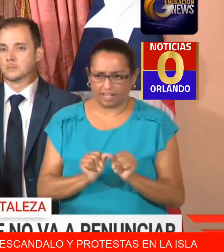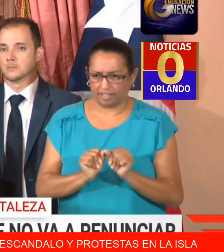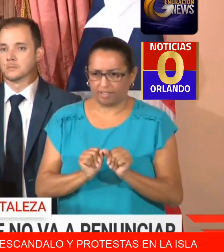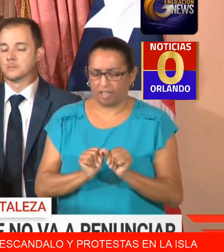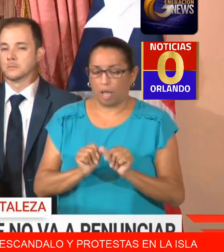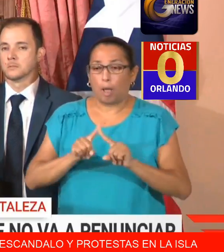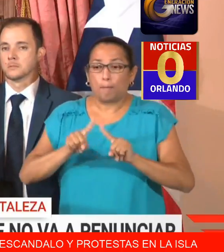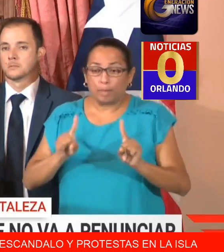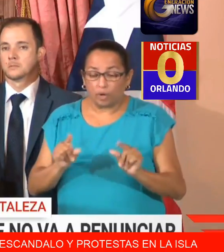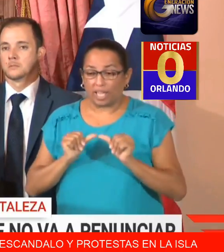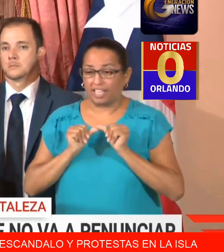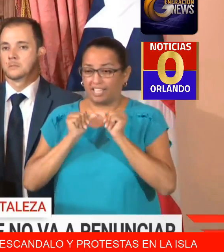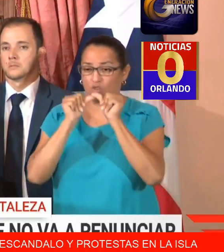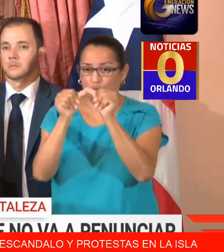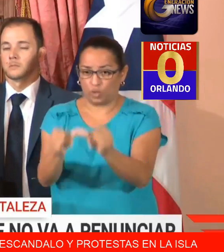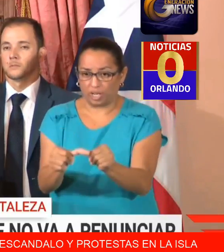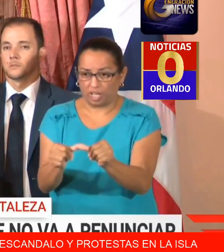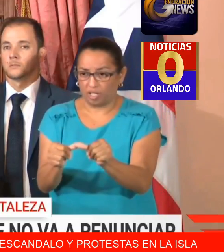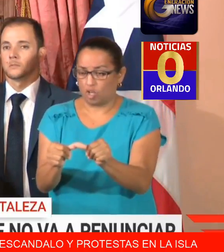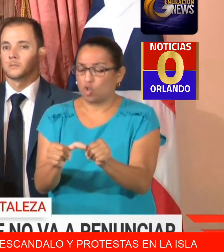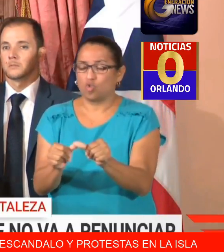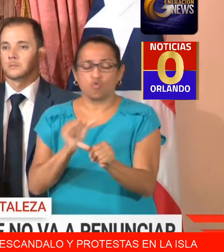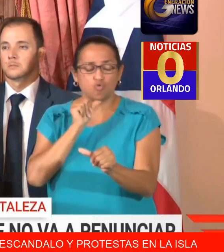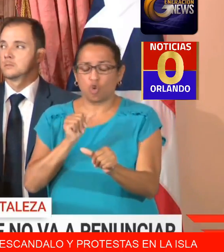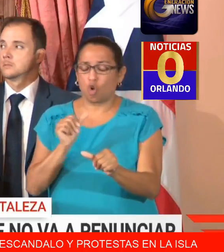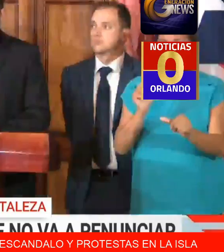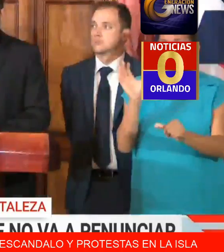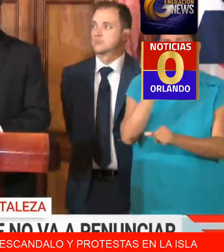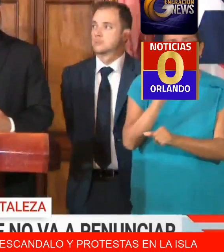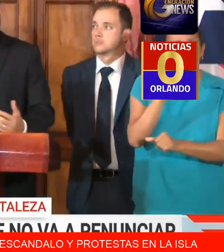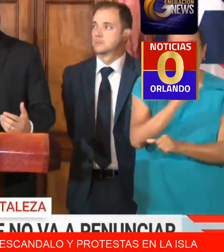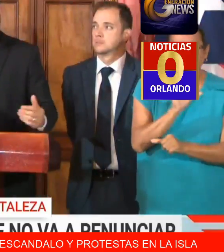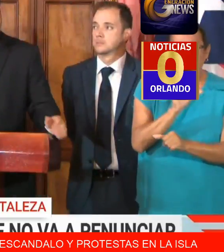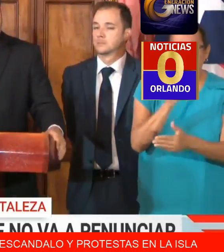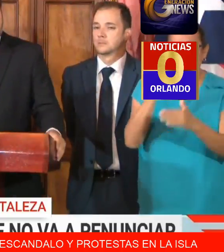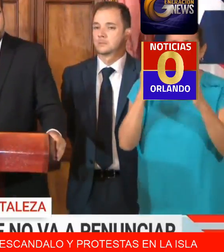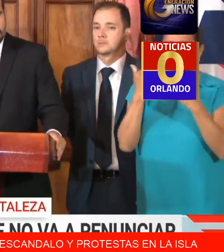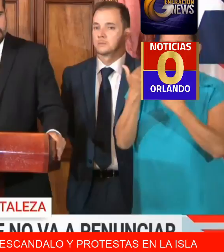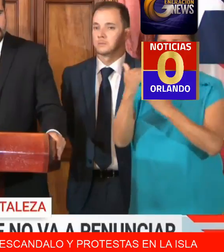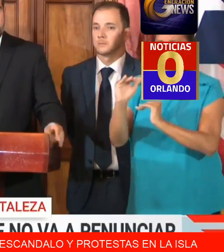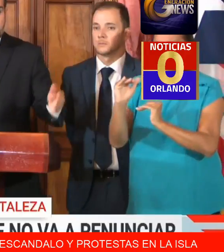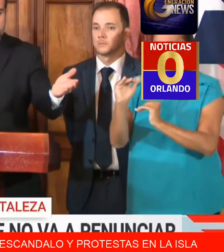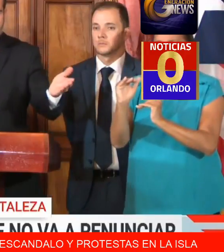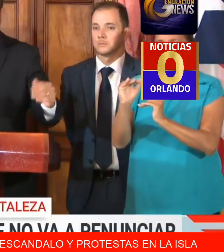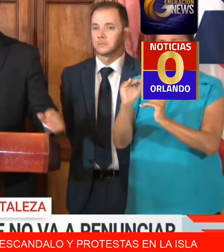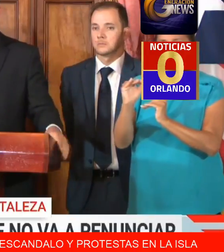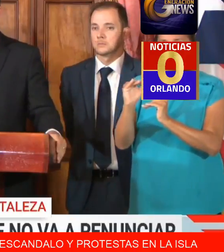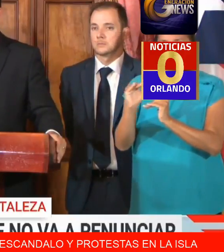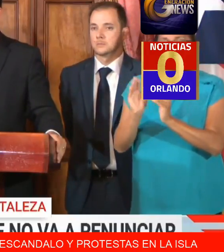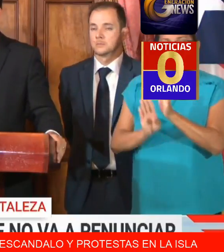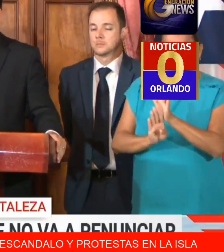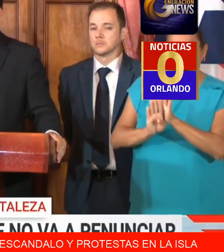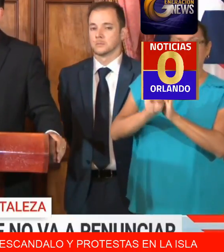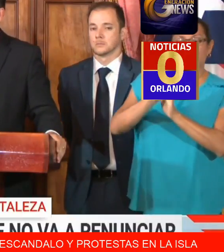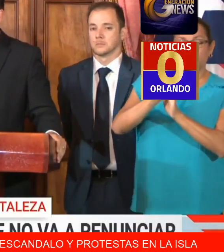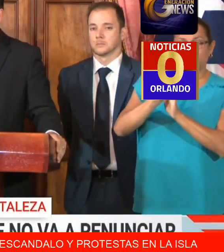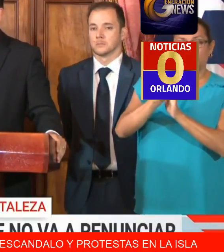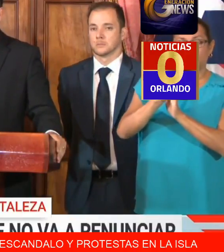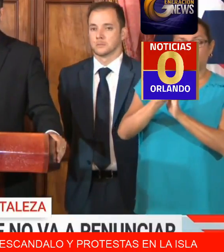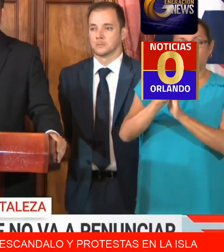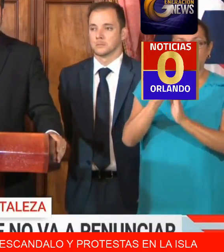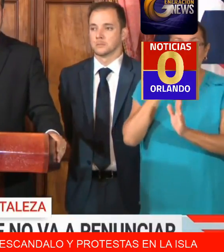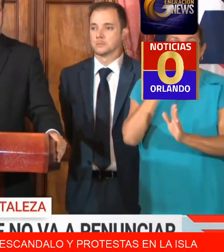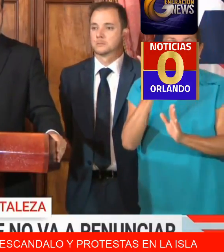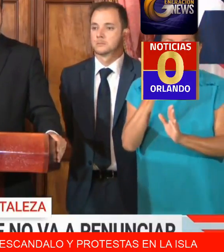nosotros tenemos que cumplir con nuestro objetivo y yo continuaré en esa misma dirección. Sobre turismo, que